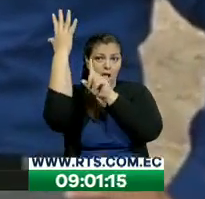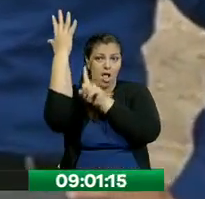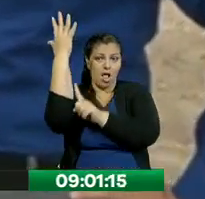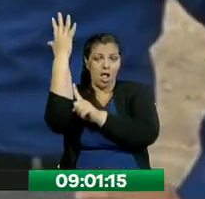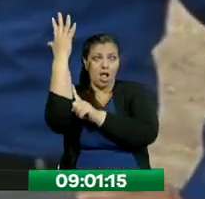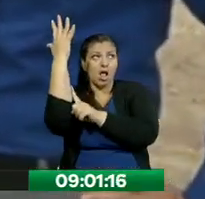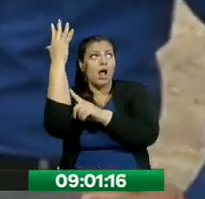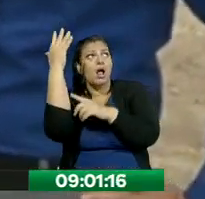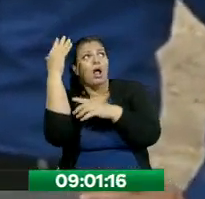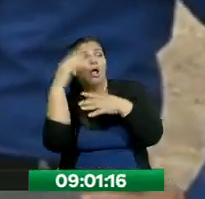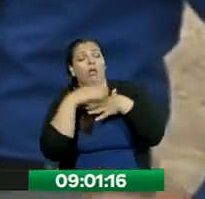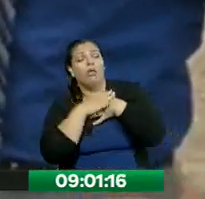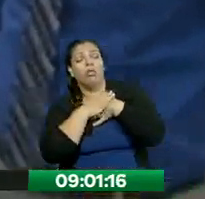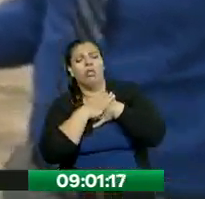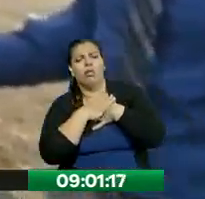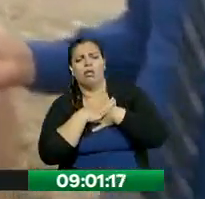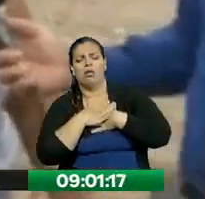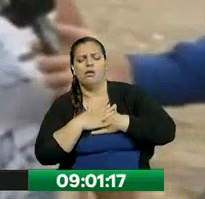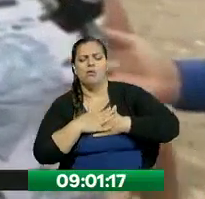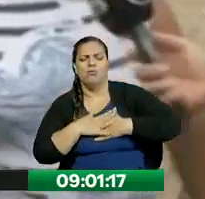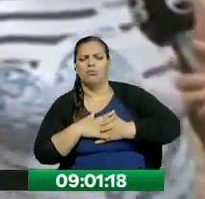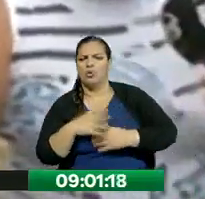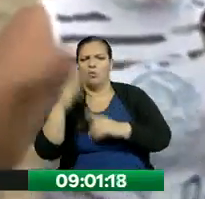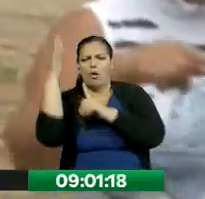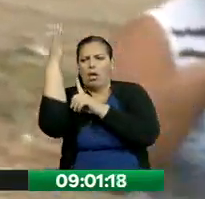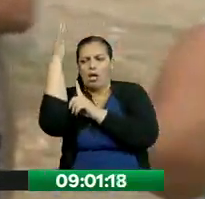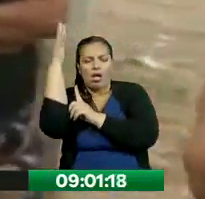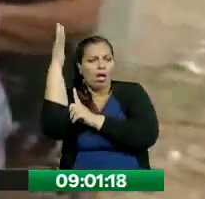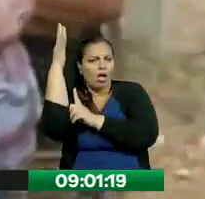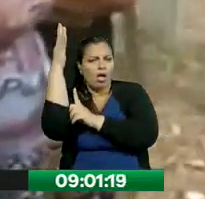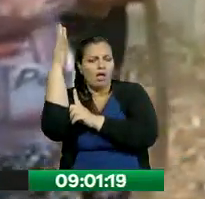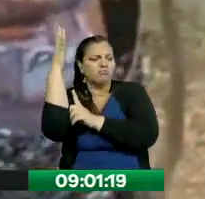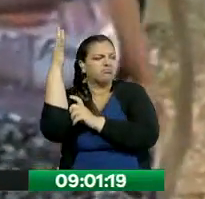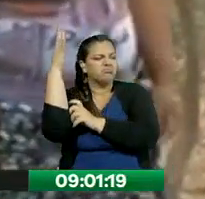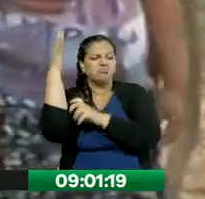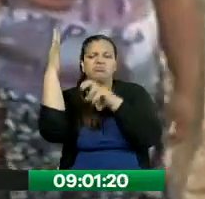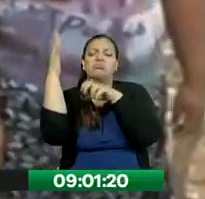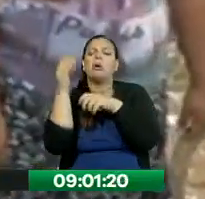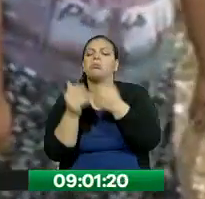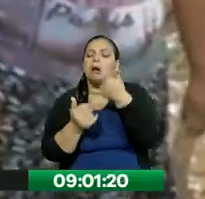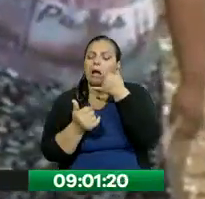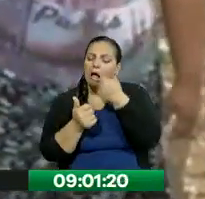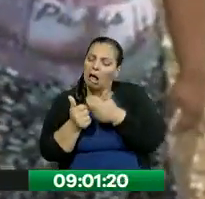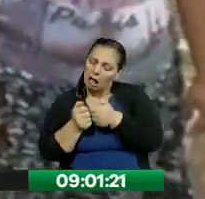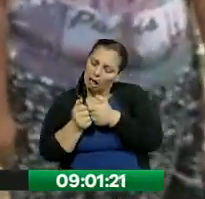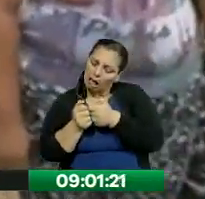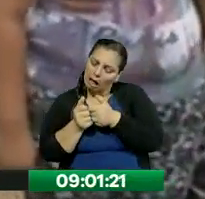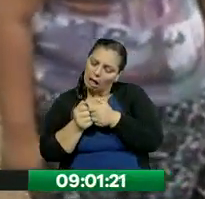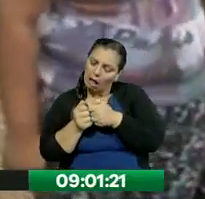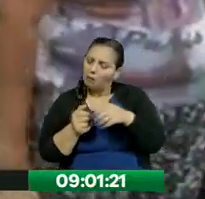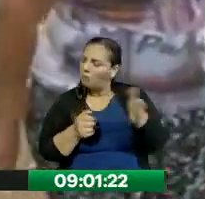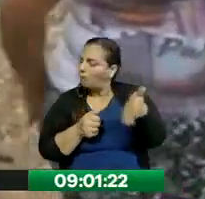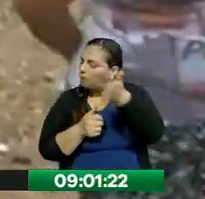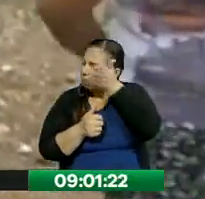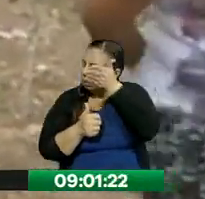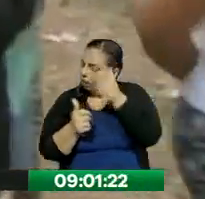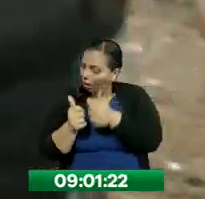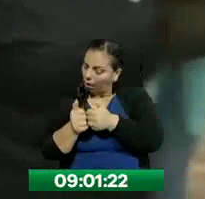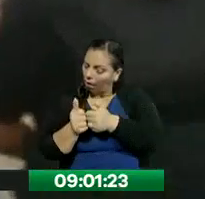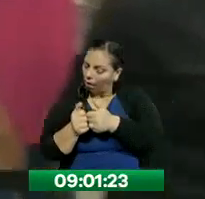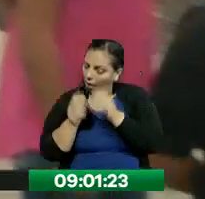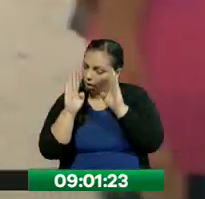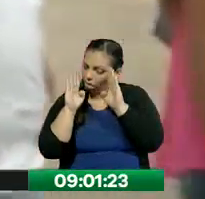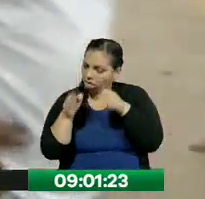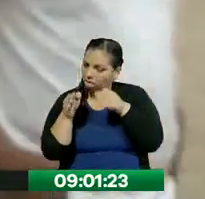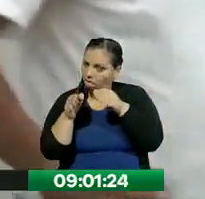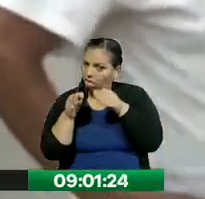se dan cuenta en qué momento. Igual, el día que hubo el accidente, ellos no se dieron cuenta, ¿por qué? Porque ellos el lunes estaban en el carro, el otro estaba del otro lado, y el